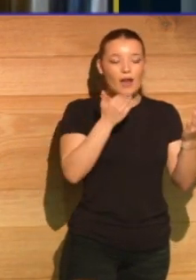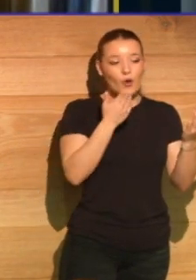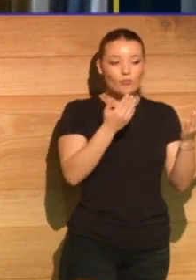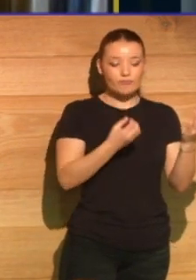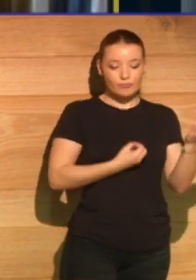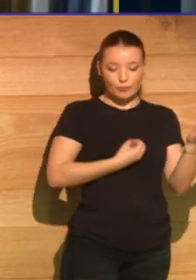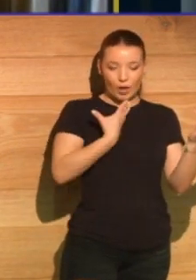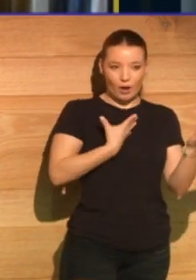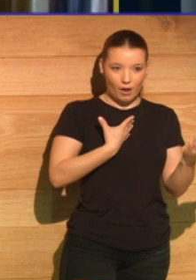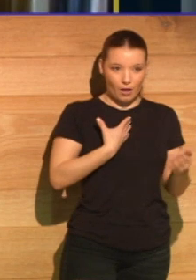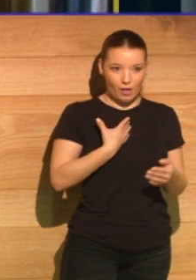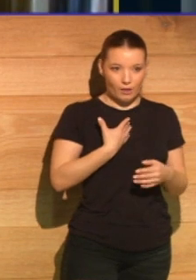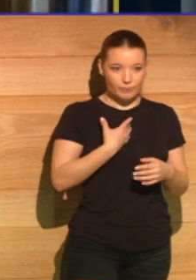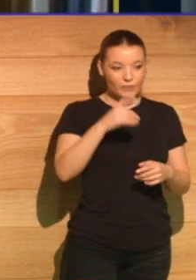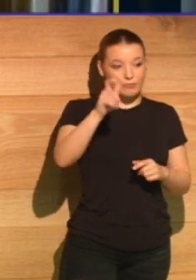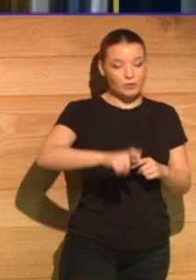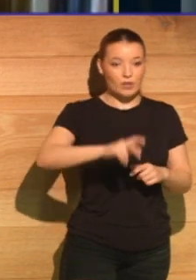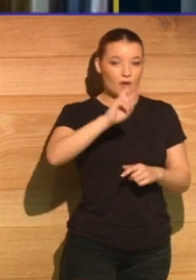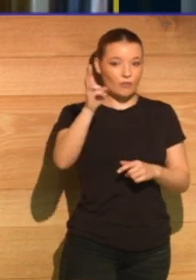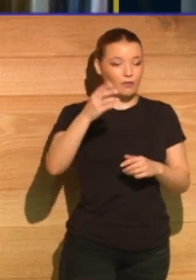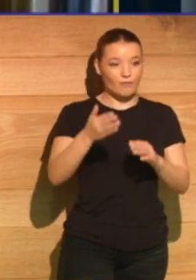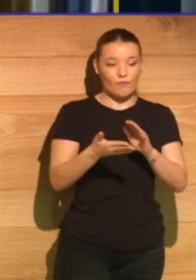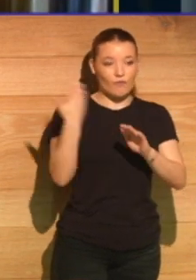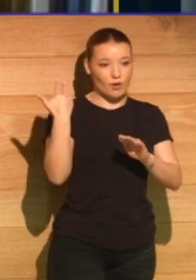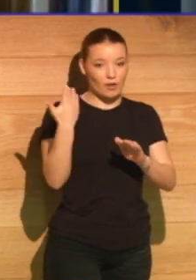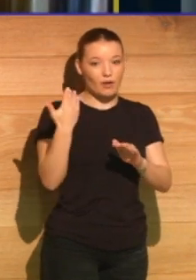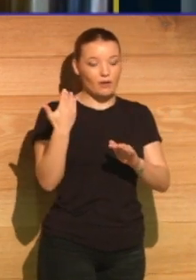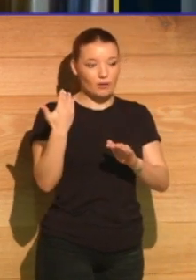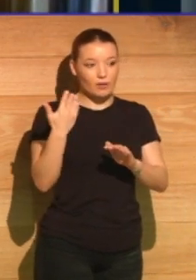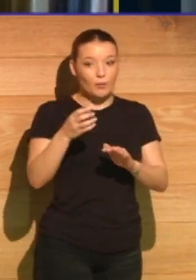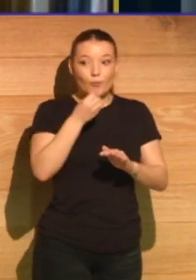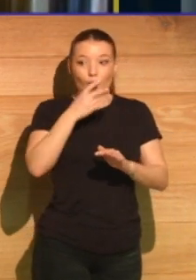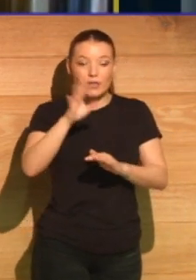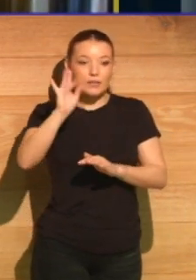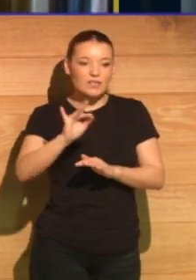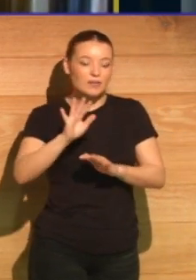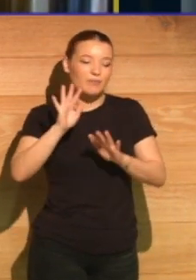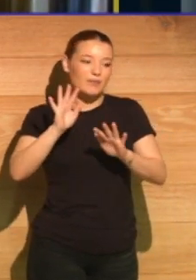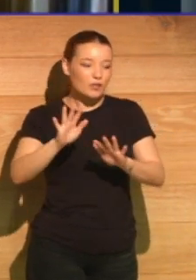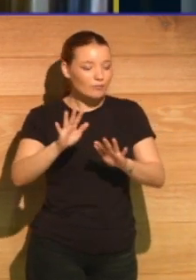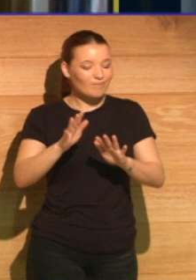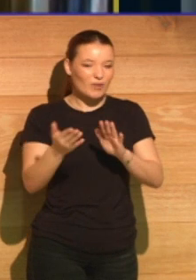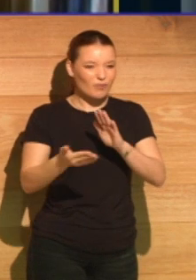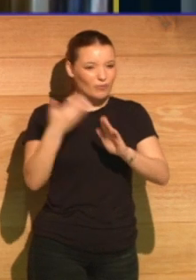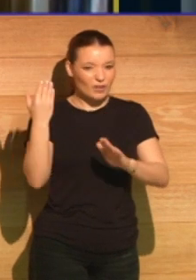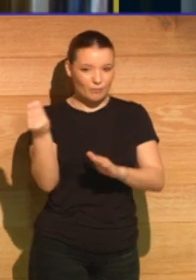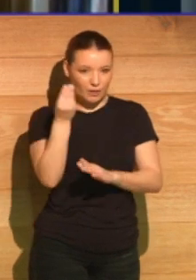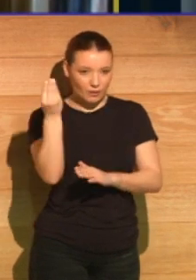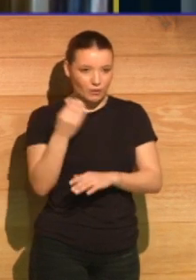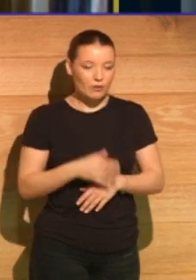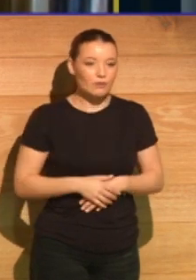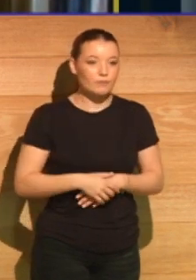hay algunas que se quedaron fuera, que también fueron geniales, pero no llegué al punto de decir esto.